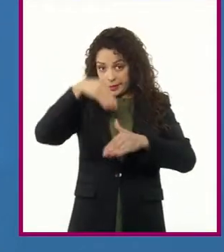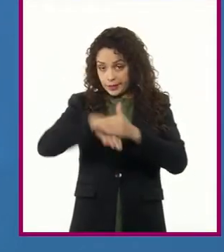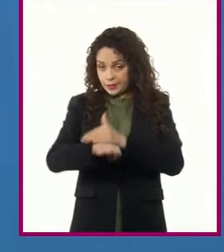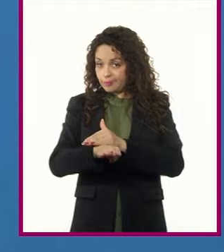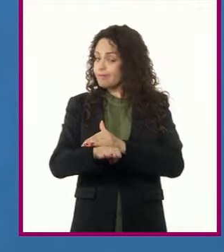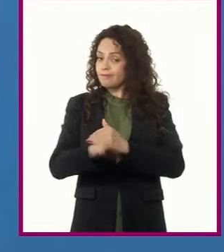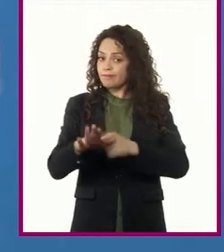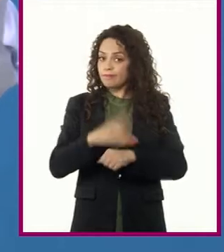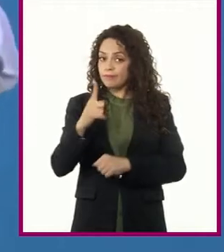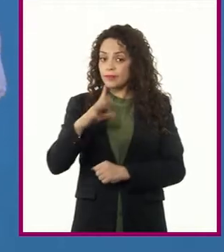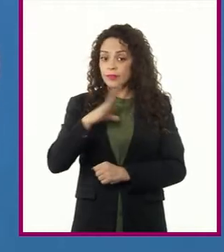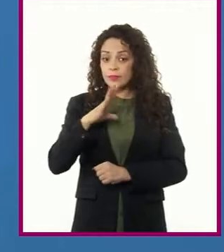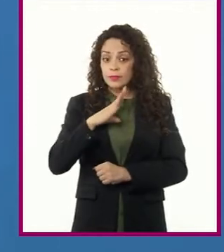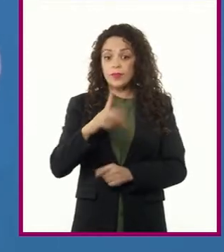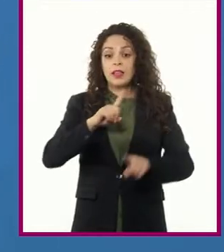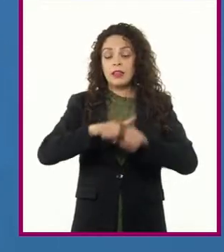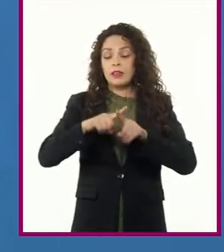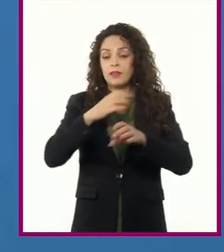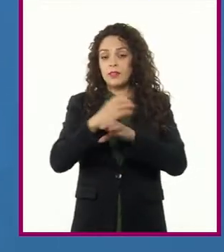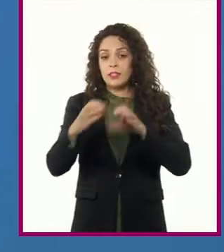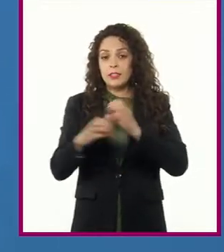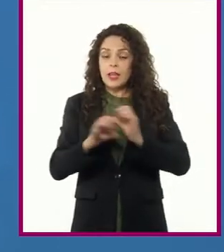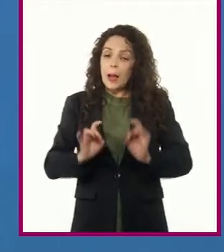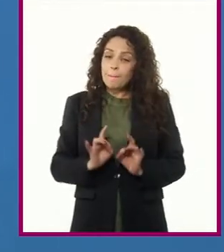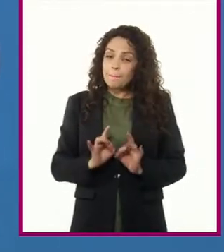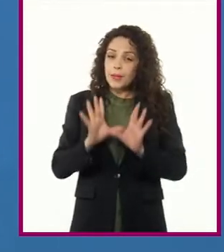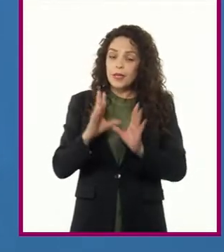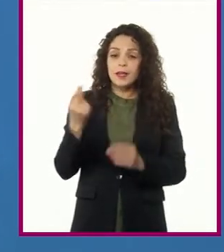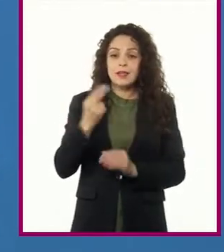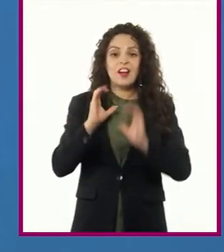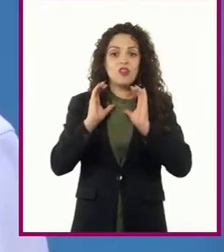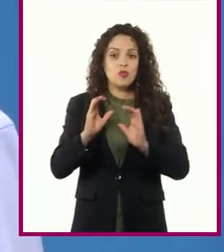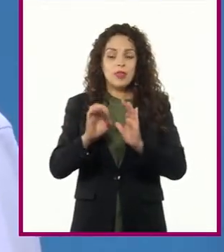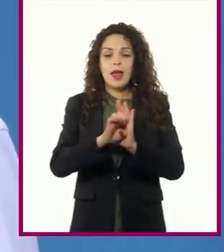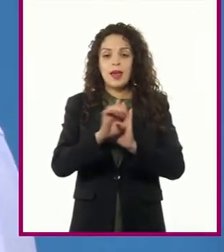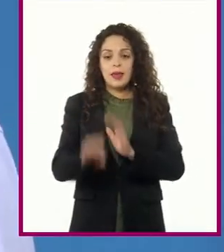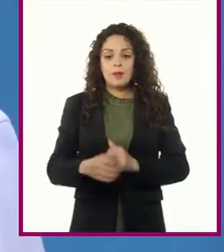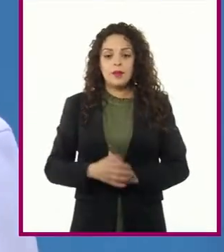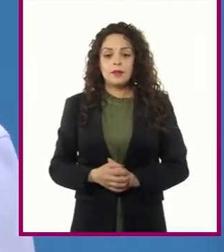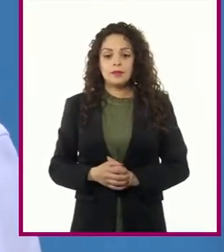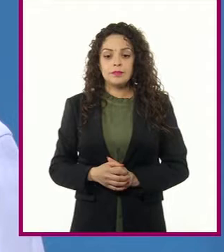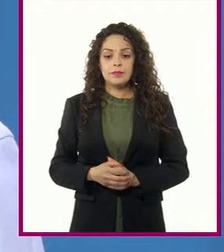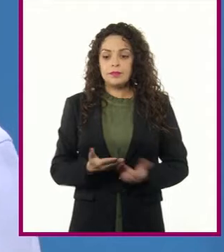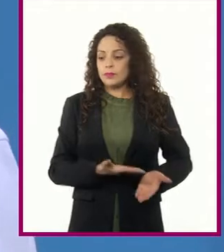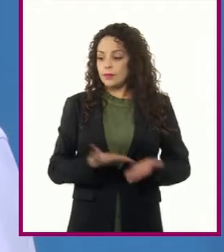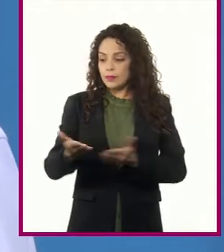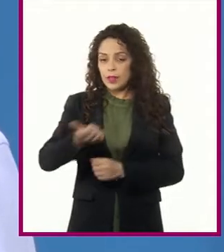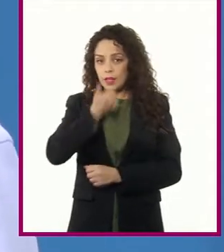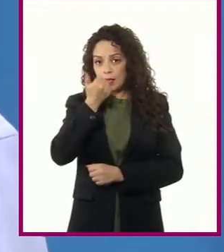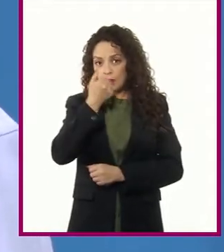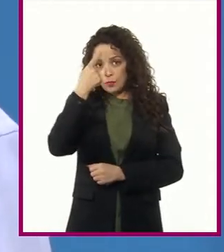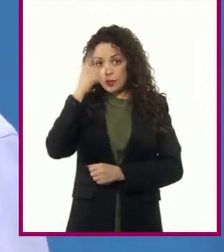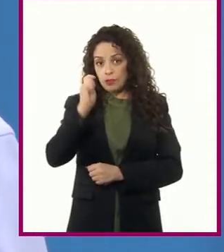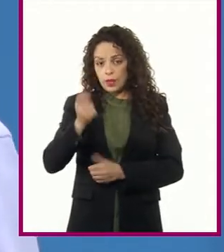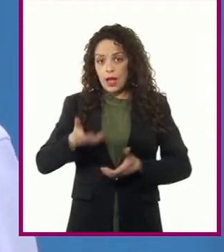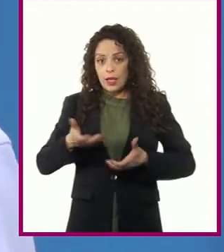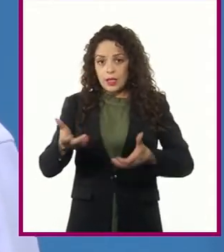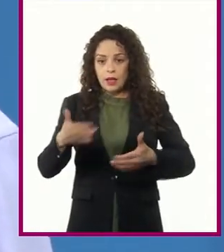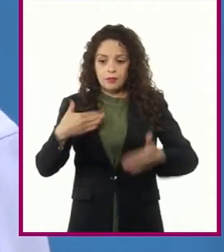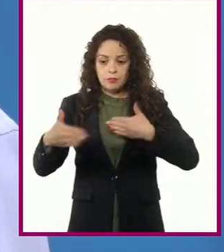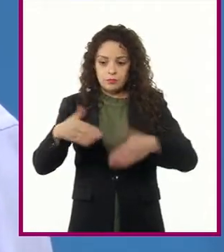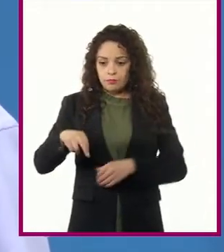porque hay un sinfín de situaciones que se deben cuidar. Por ejemplo, dar el paso al alumnado al cruzar las calles